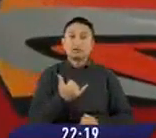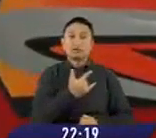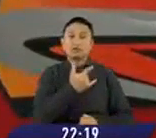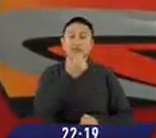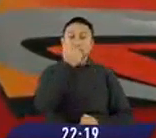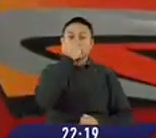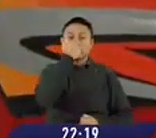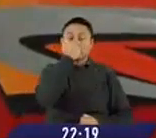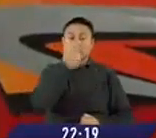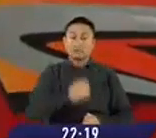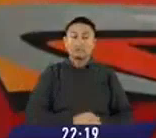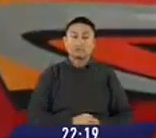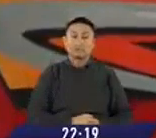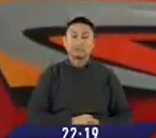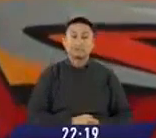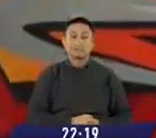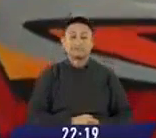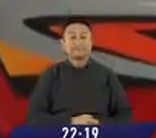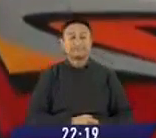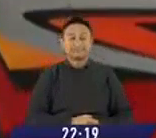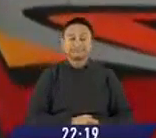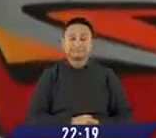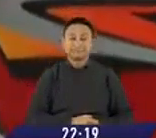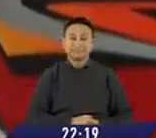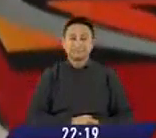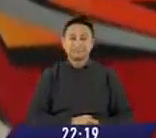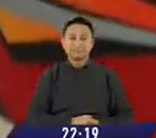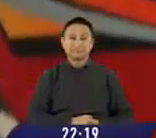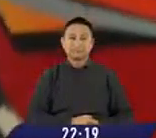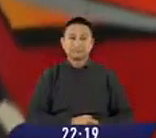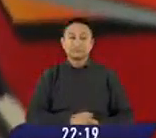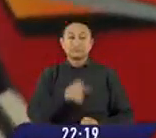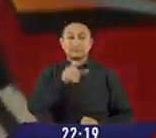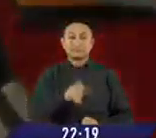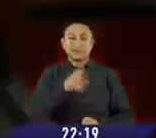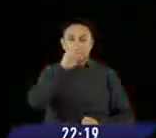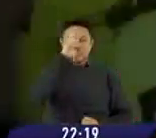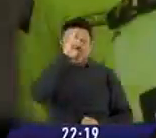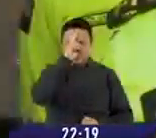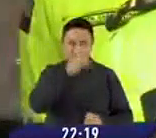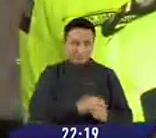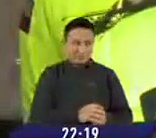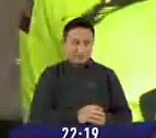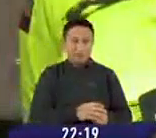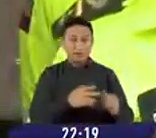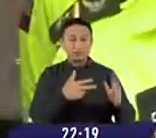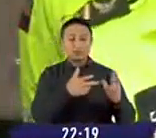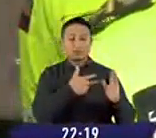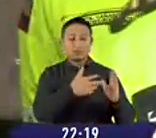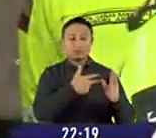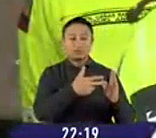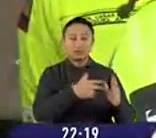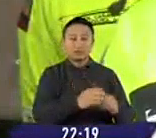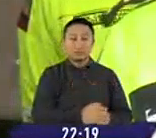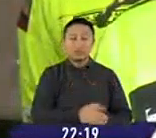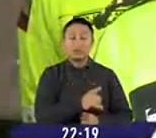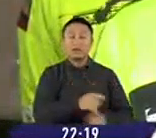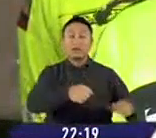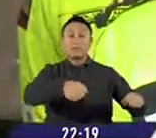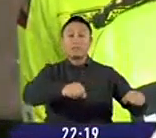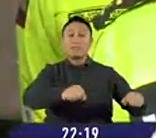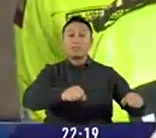estaba pintado de rojo. Es decir, prácticamente intentaron transformarlo. época. Se presume que con esta